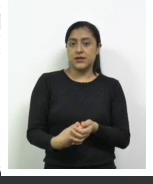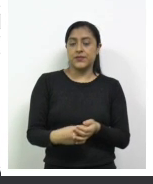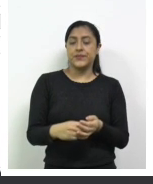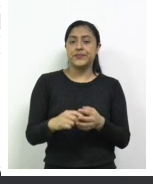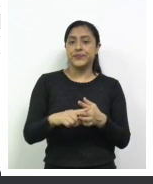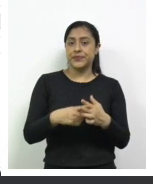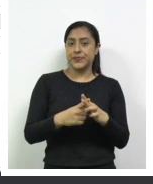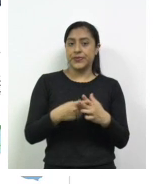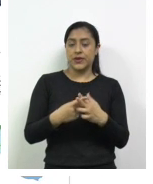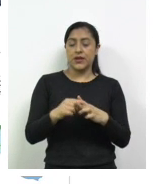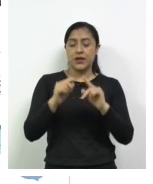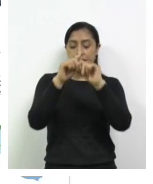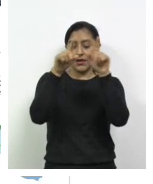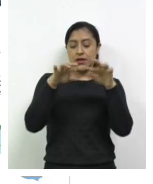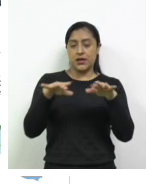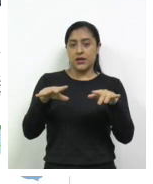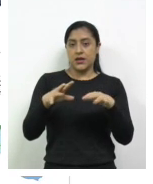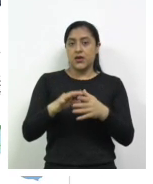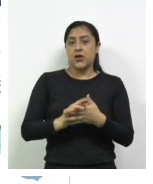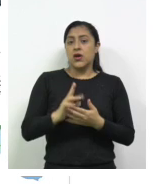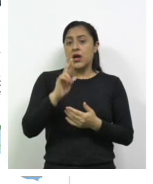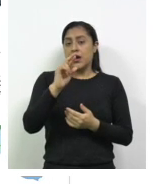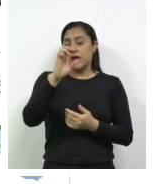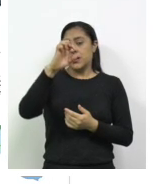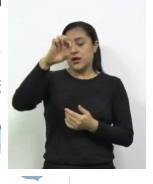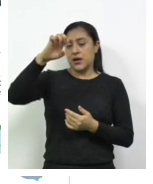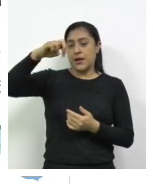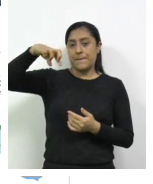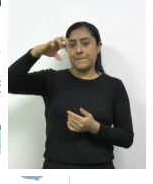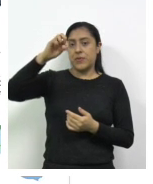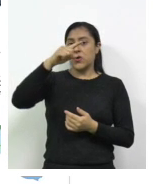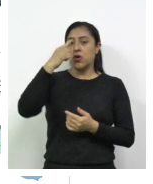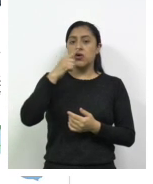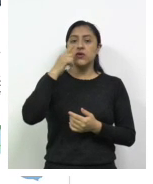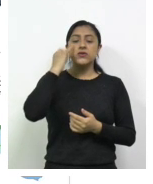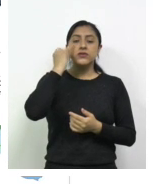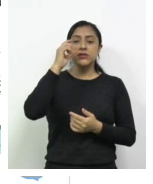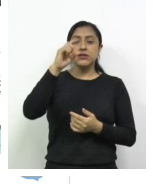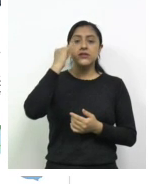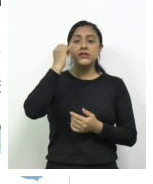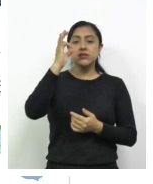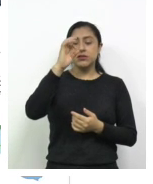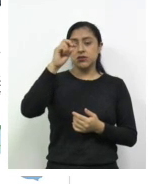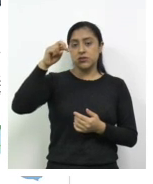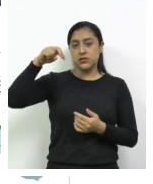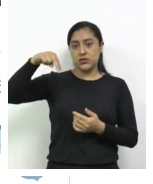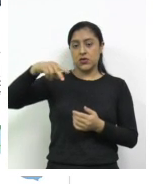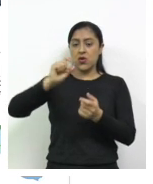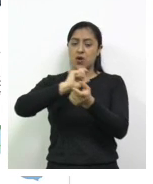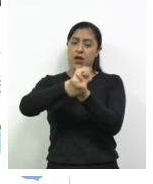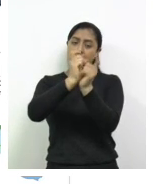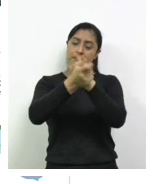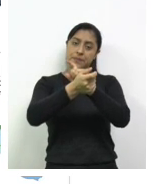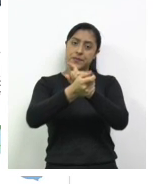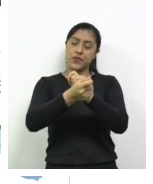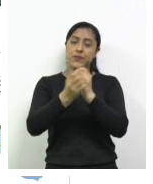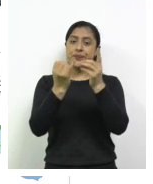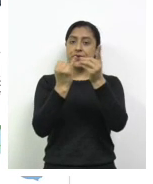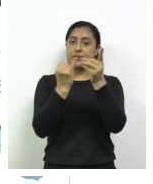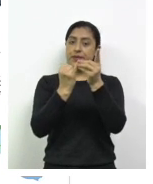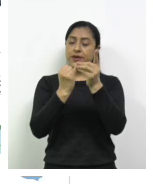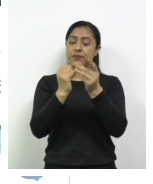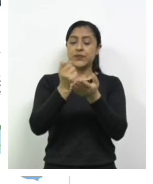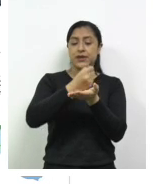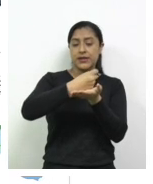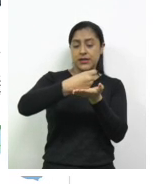electrónicas son reposición del documento personal de identificación de pepe y obtener distintas certificaciones como la